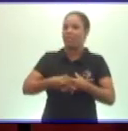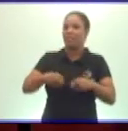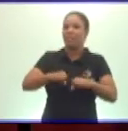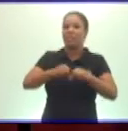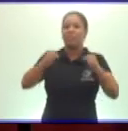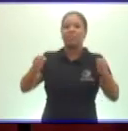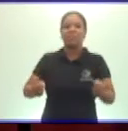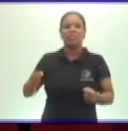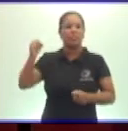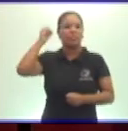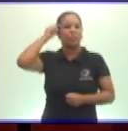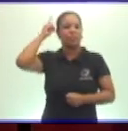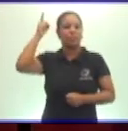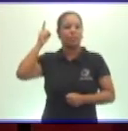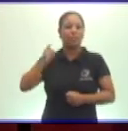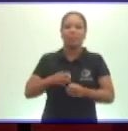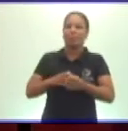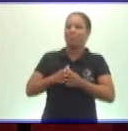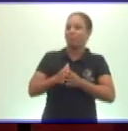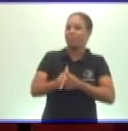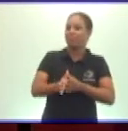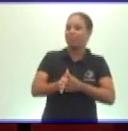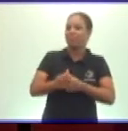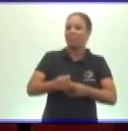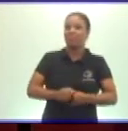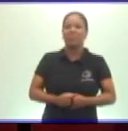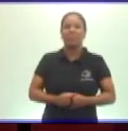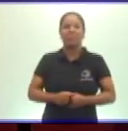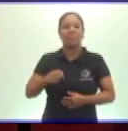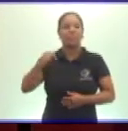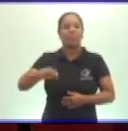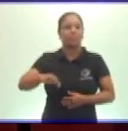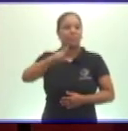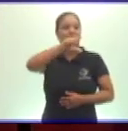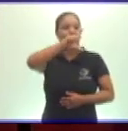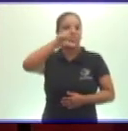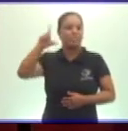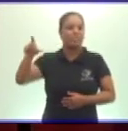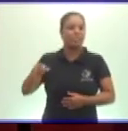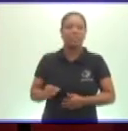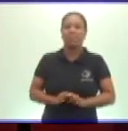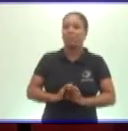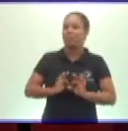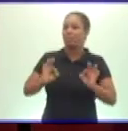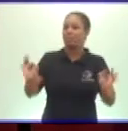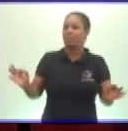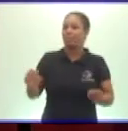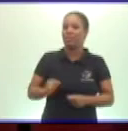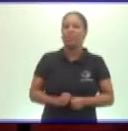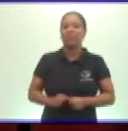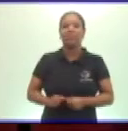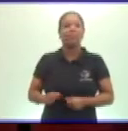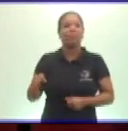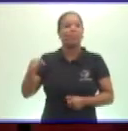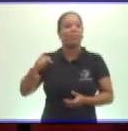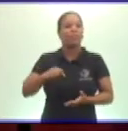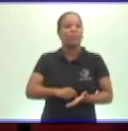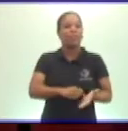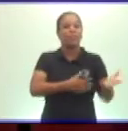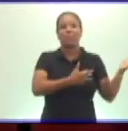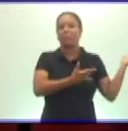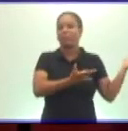ideas y los comportamientos. Y sobre ese concepto, pues sencillamente estamos invitándole a ustedes